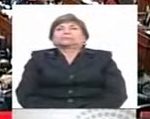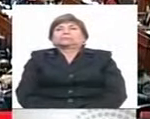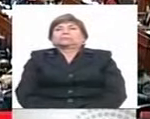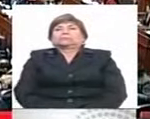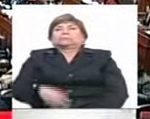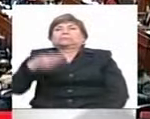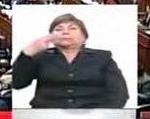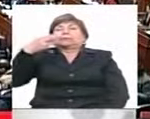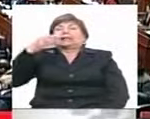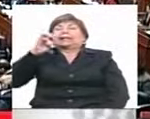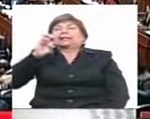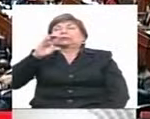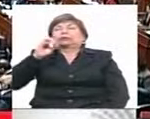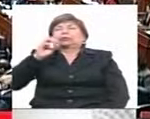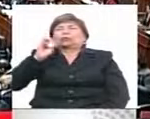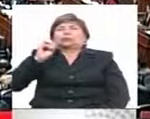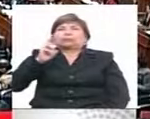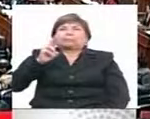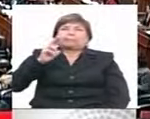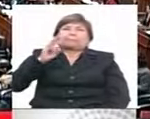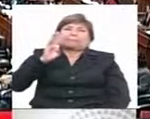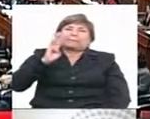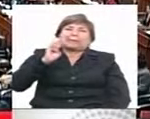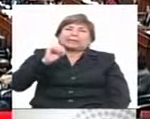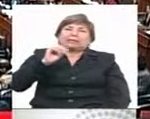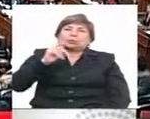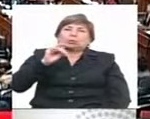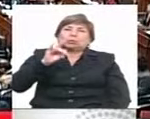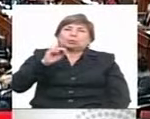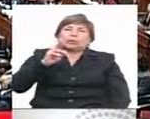Héctor Ventura Ángel por 2 minutos y medio.